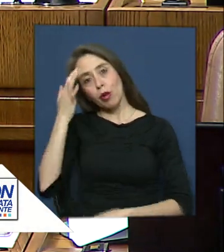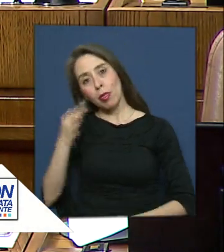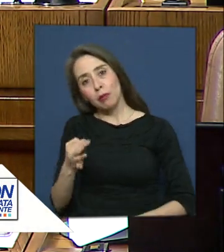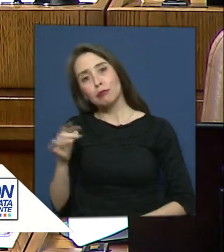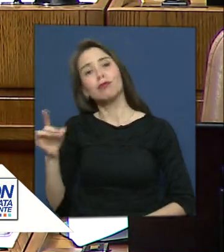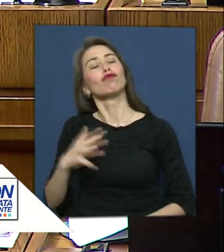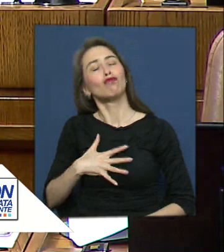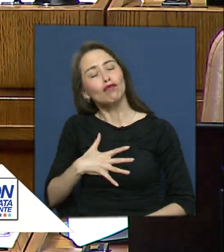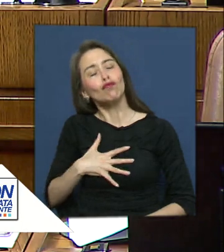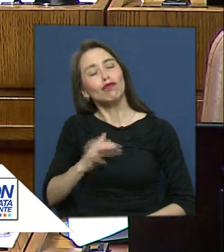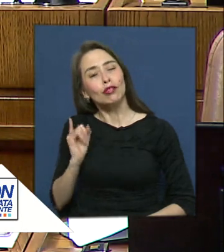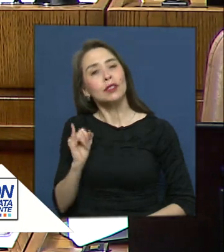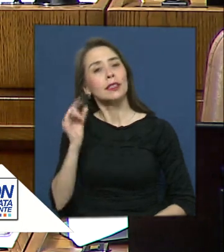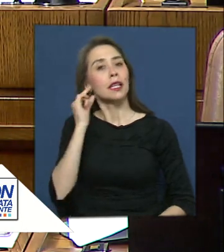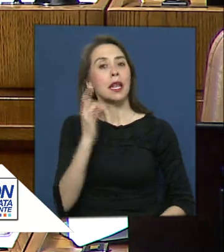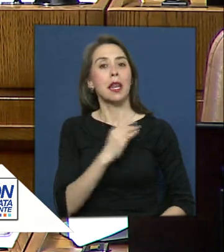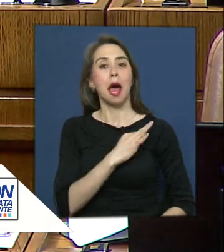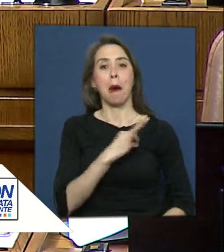ministra en poder hacerlo.